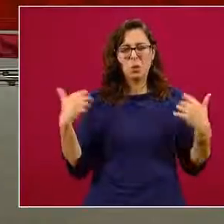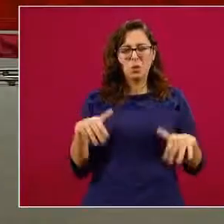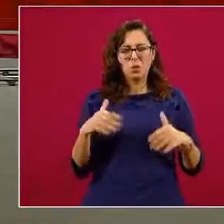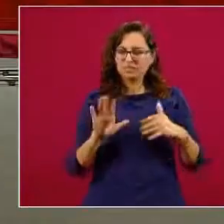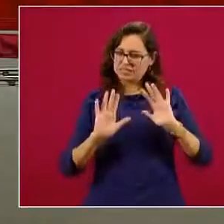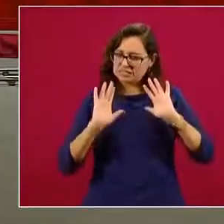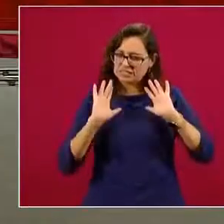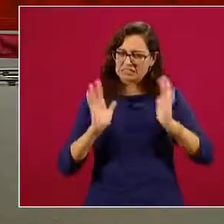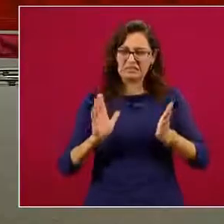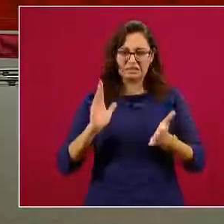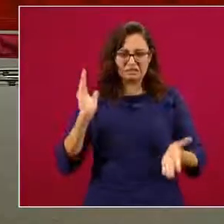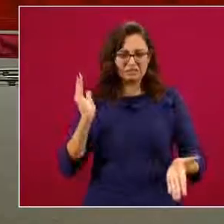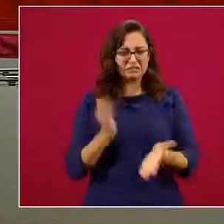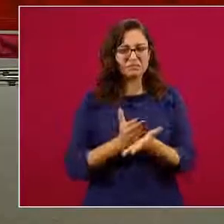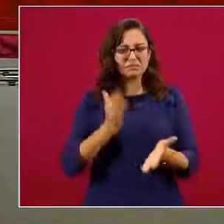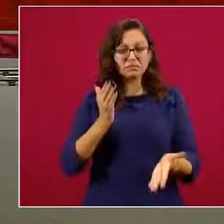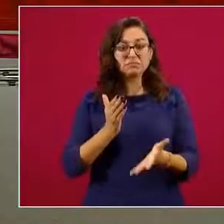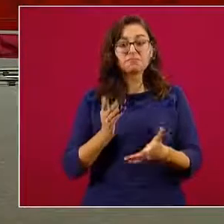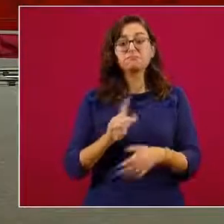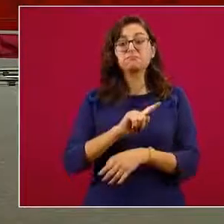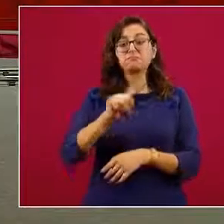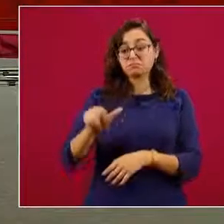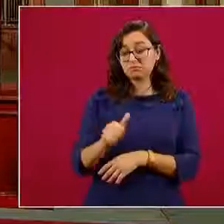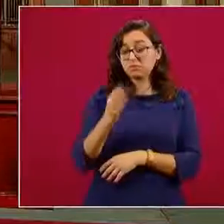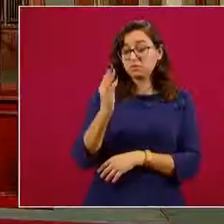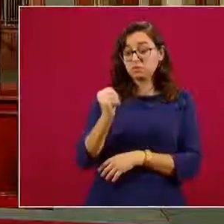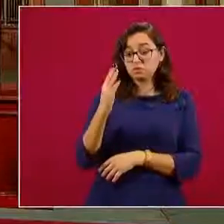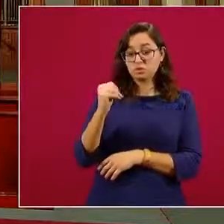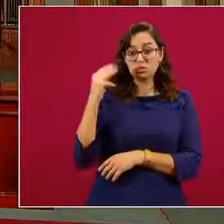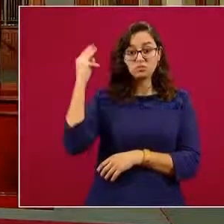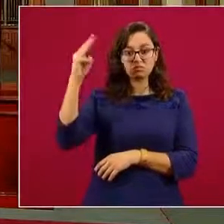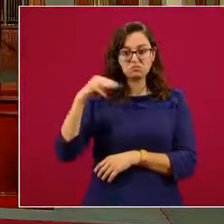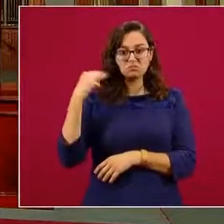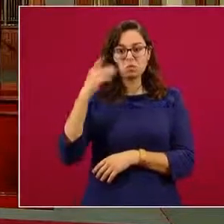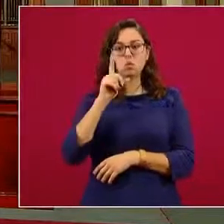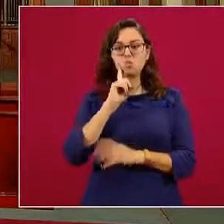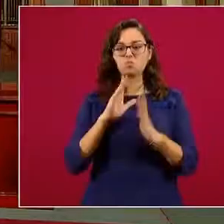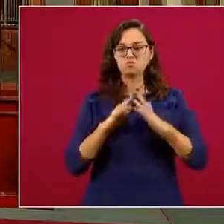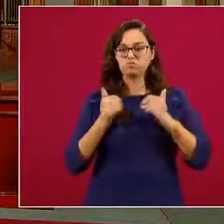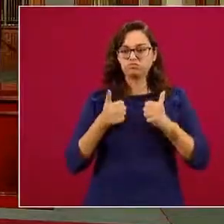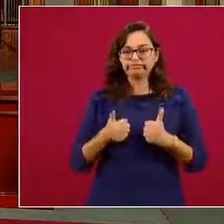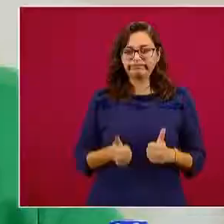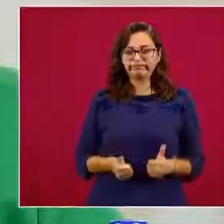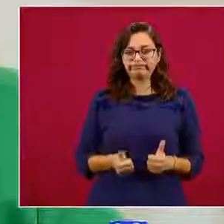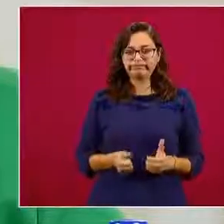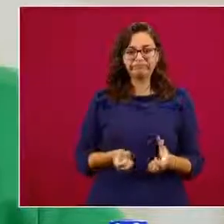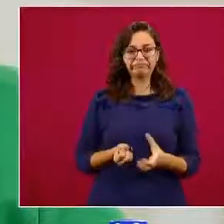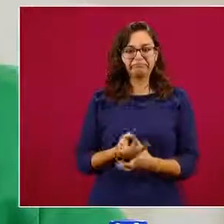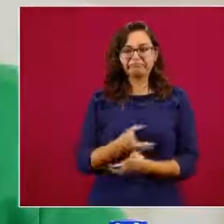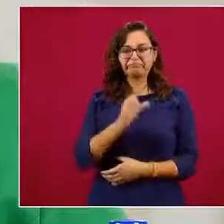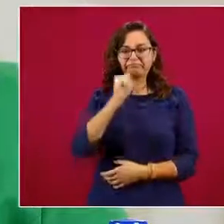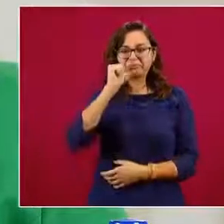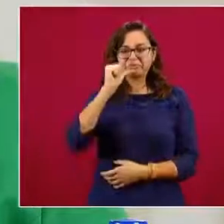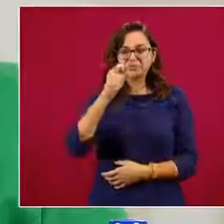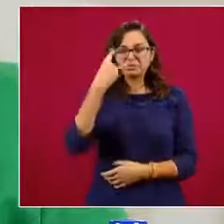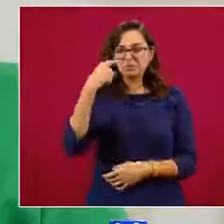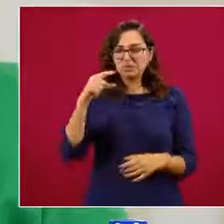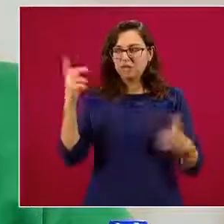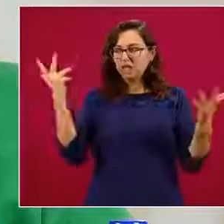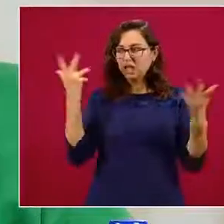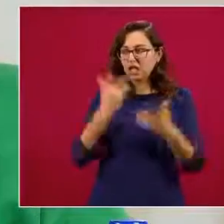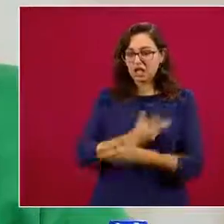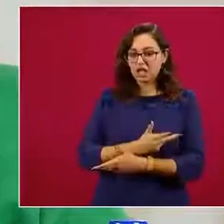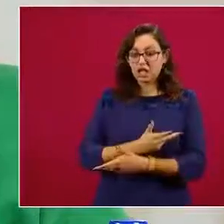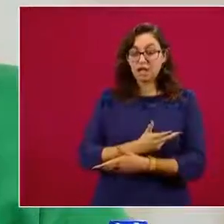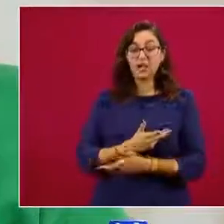se viera el espacio que las mujeres ocupan en el mercado de trabajo. La pandemia